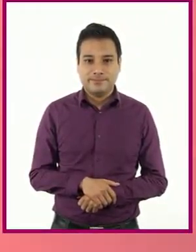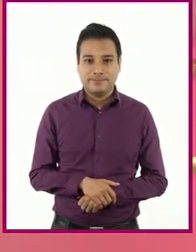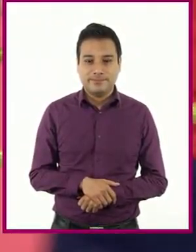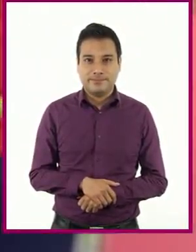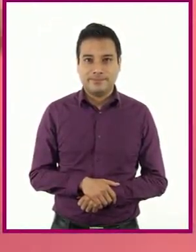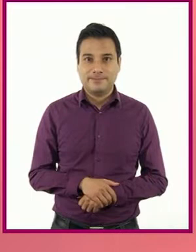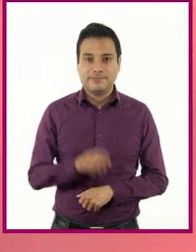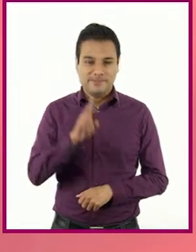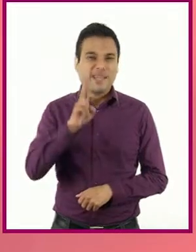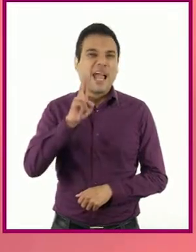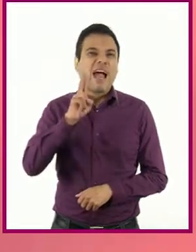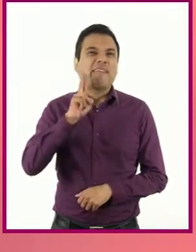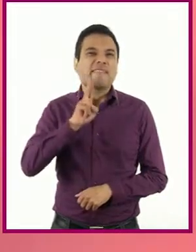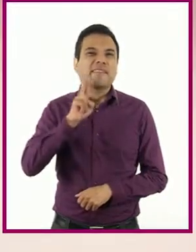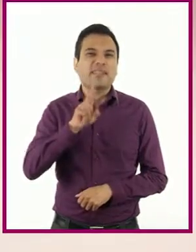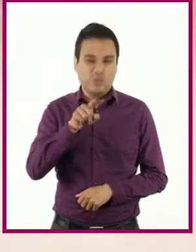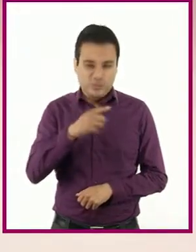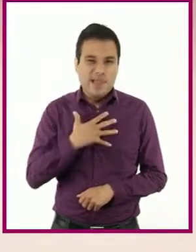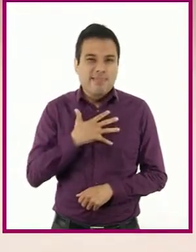Vamos, inténtalo.